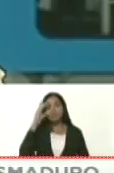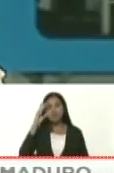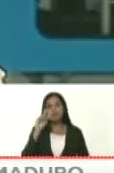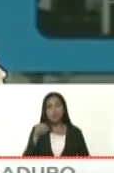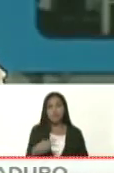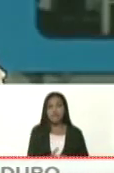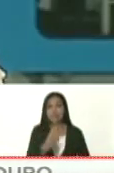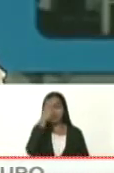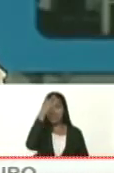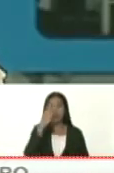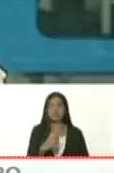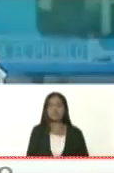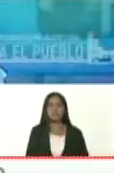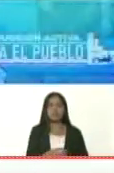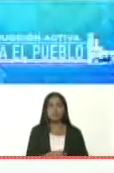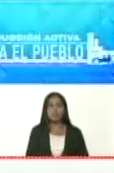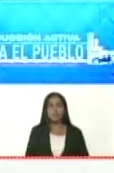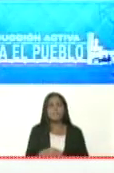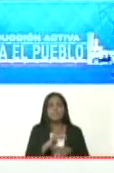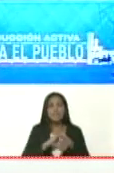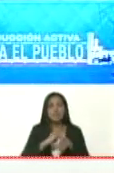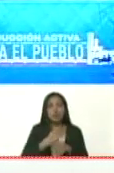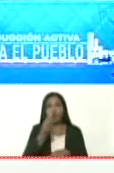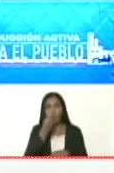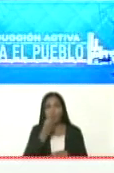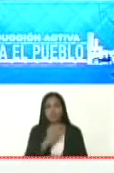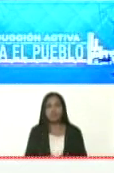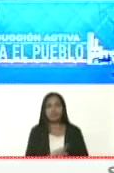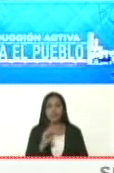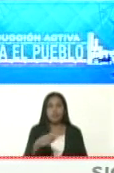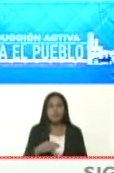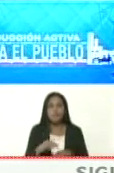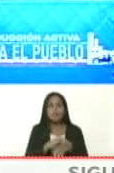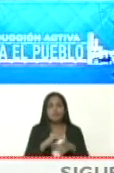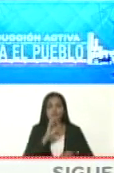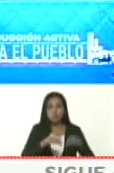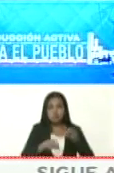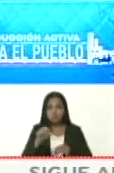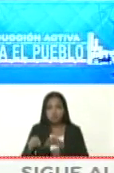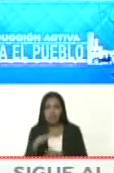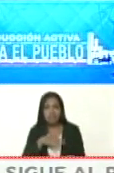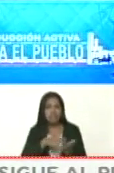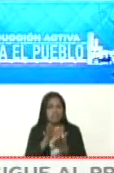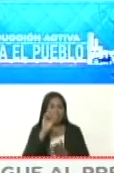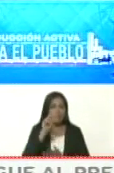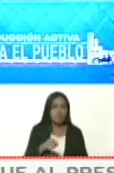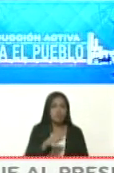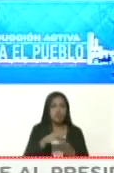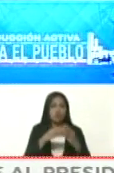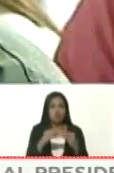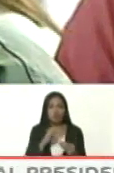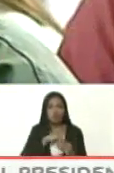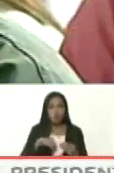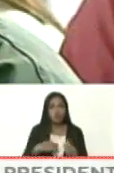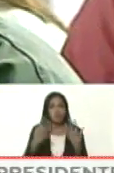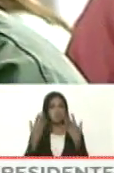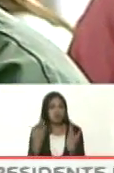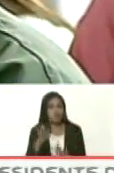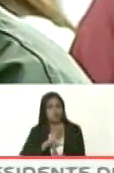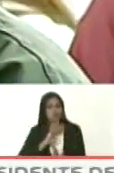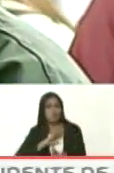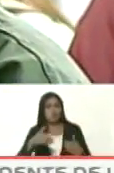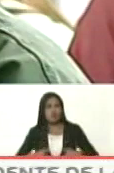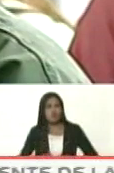Taret, señor ministro de Alimentación, señor ministro de Agricultura, garantizar con nuestras manos, con